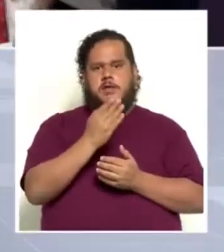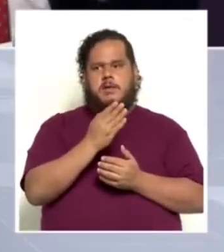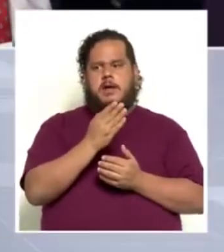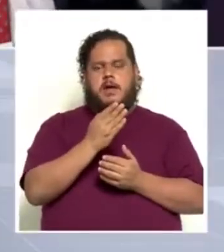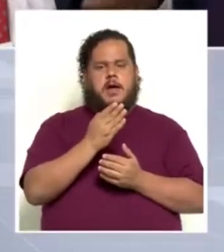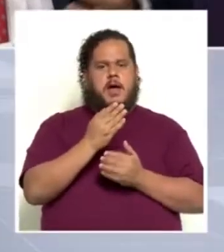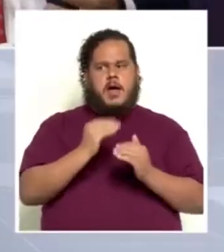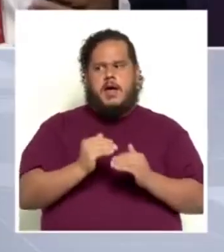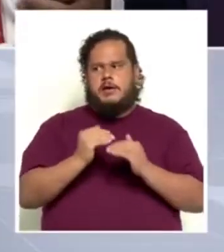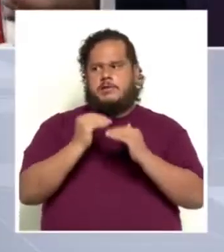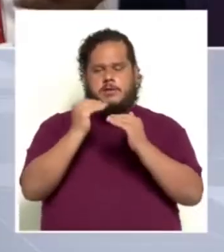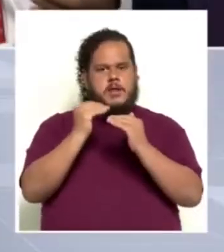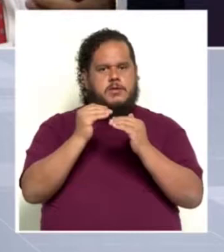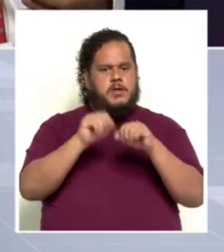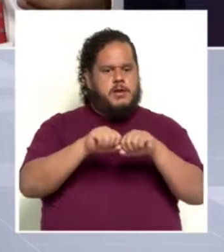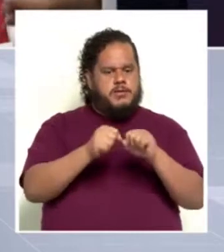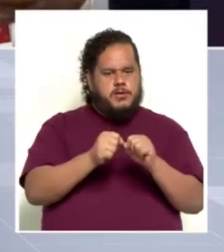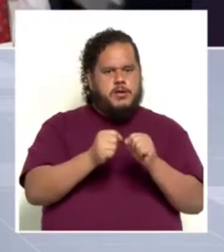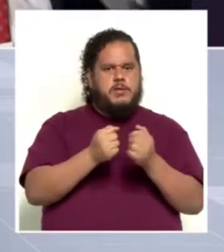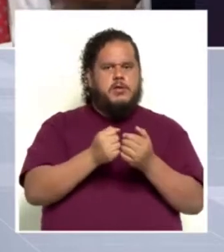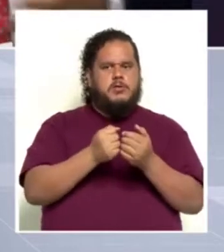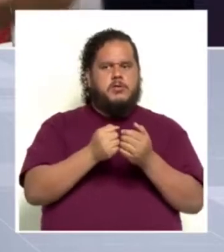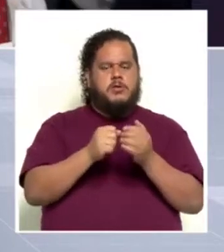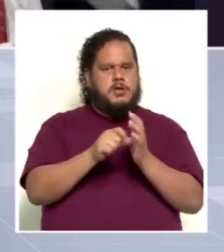incrementarse el fraccionamiento legislativo.